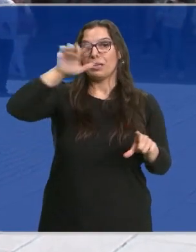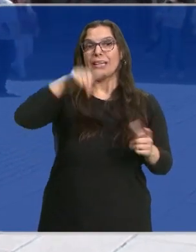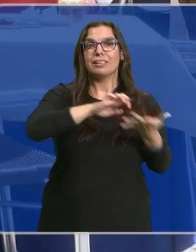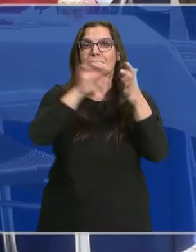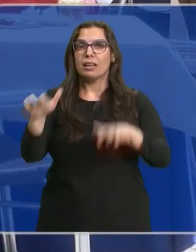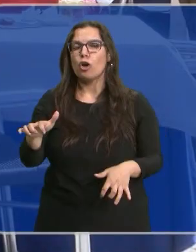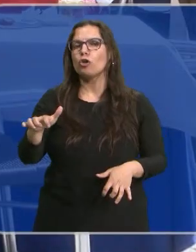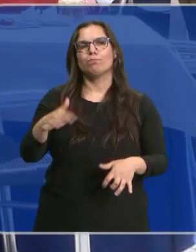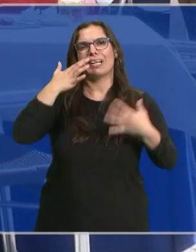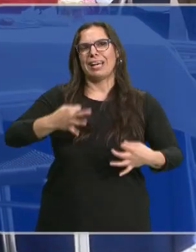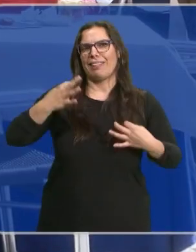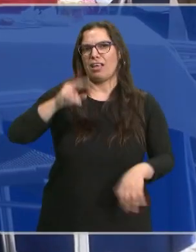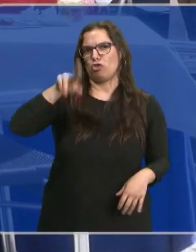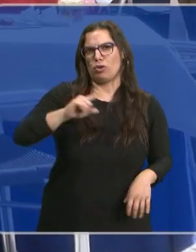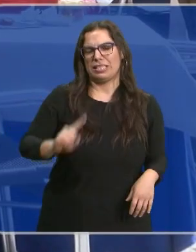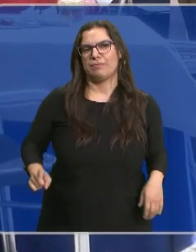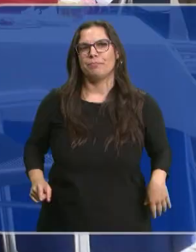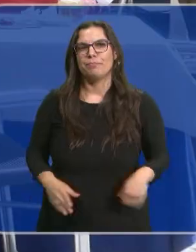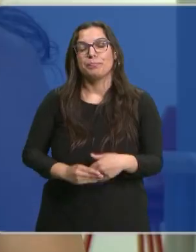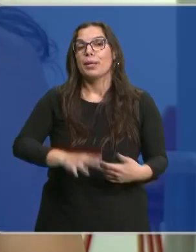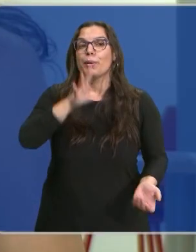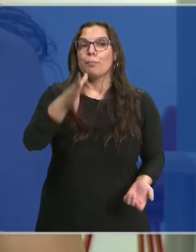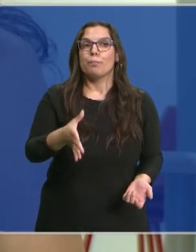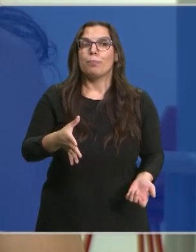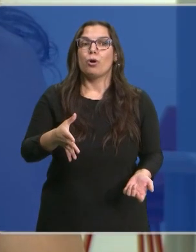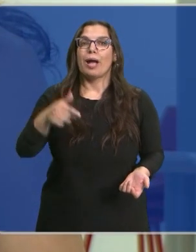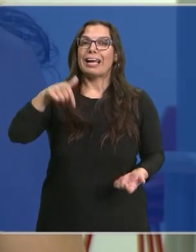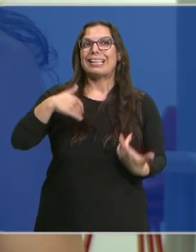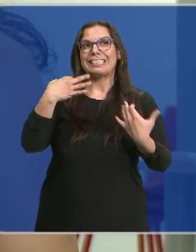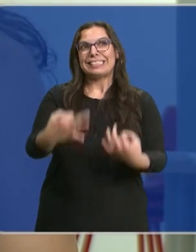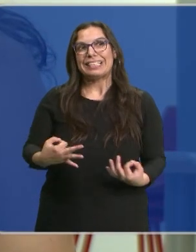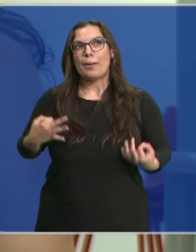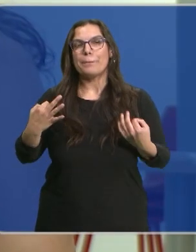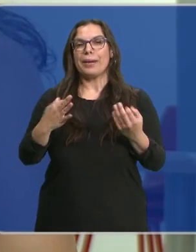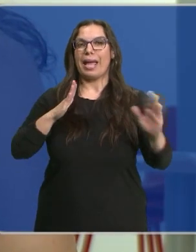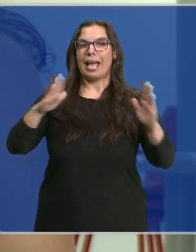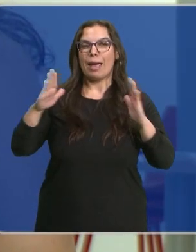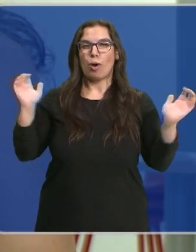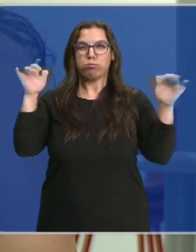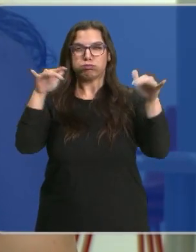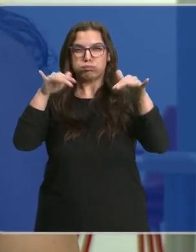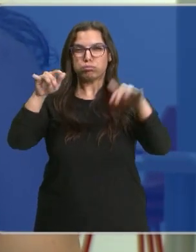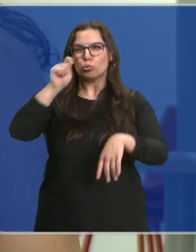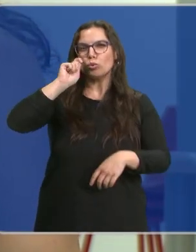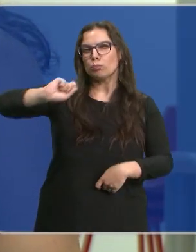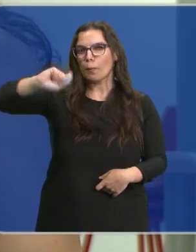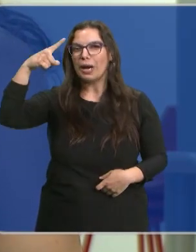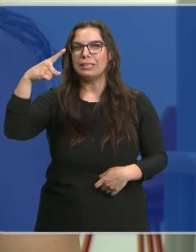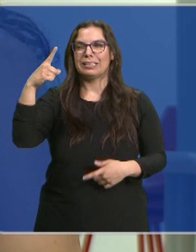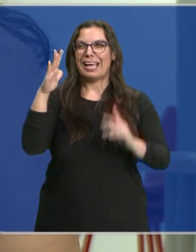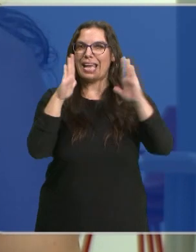y León asegura que no se ajustan a la realidad de aquí. Porque no siempre empieza la afluencia de turismo